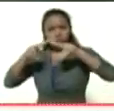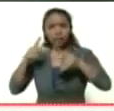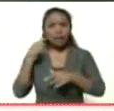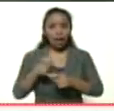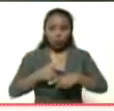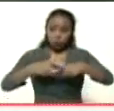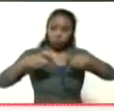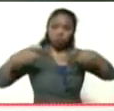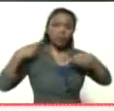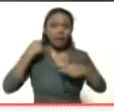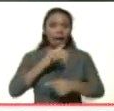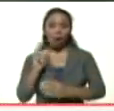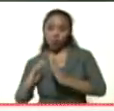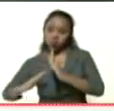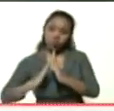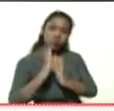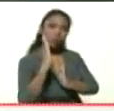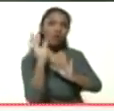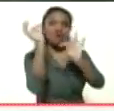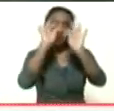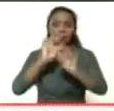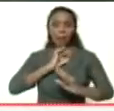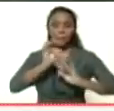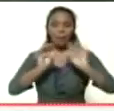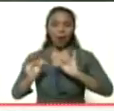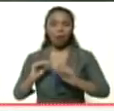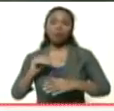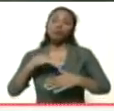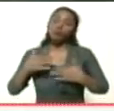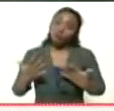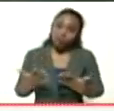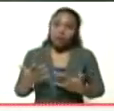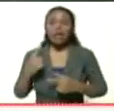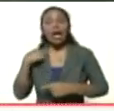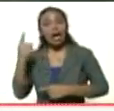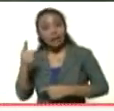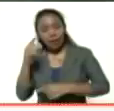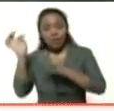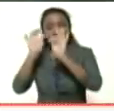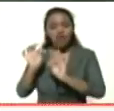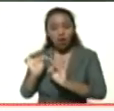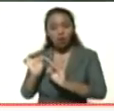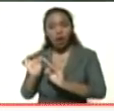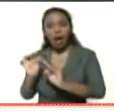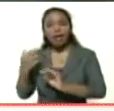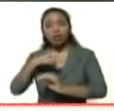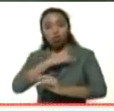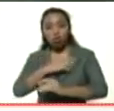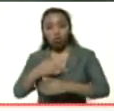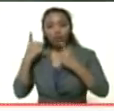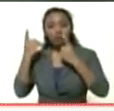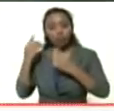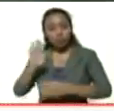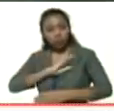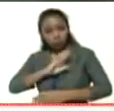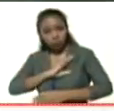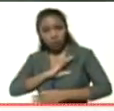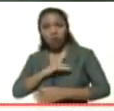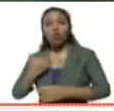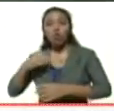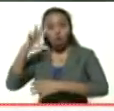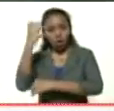crecimiento de la curva de nuevos infectados, pues que por la vía de las medidas que estamos tomando logremos